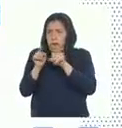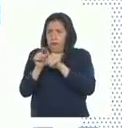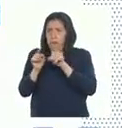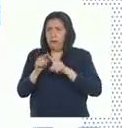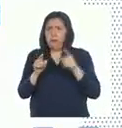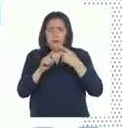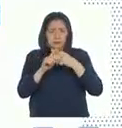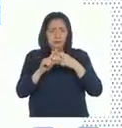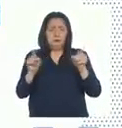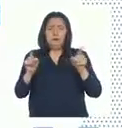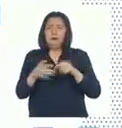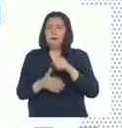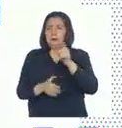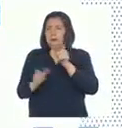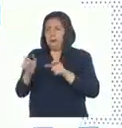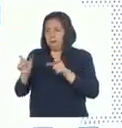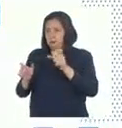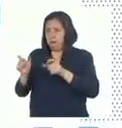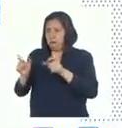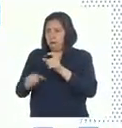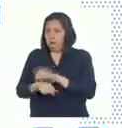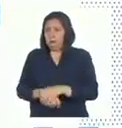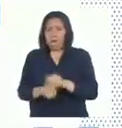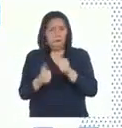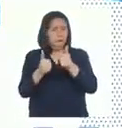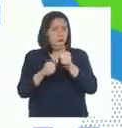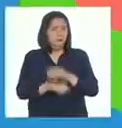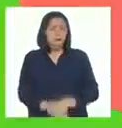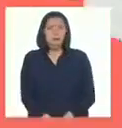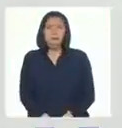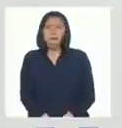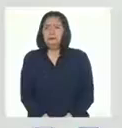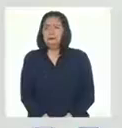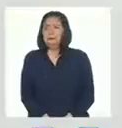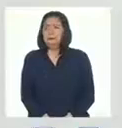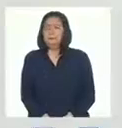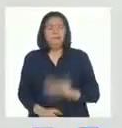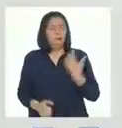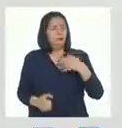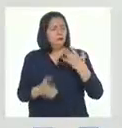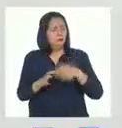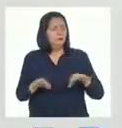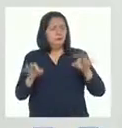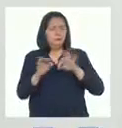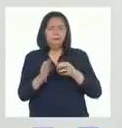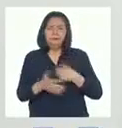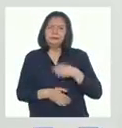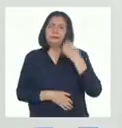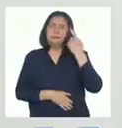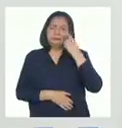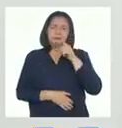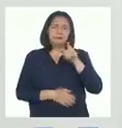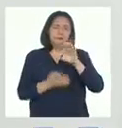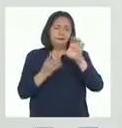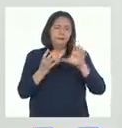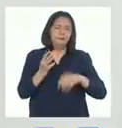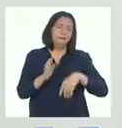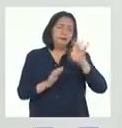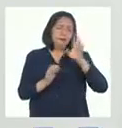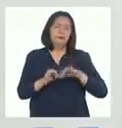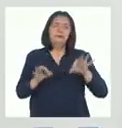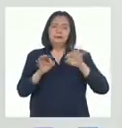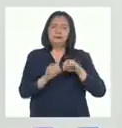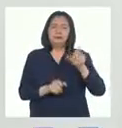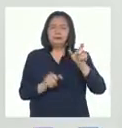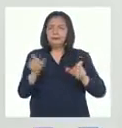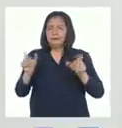y también las diferencias entre los personajes. ¡Bien hecho! Qué importante es poder inferir las características más